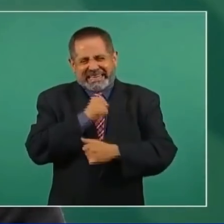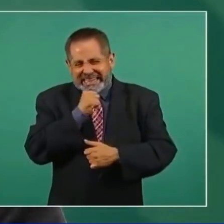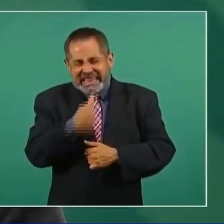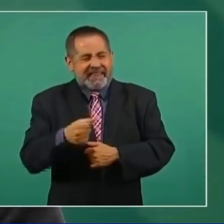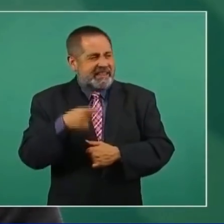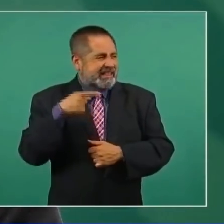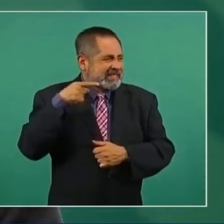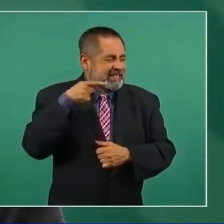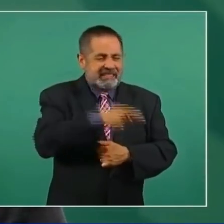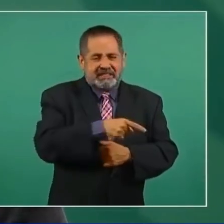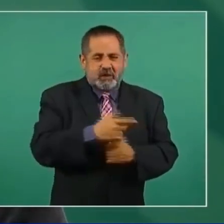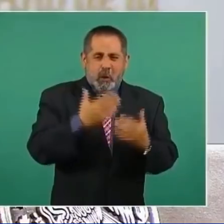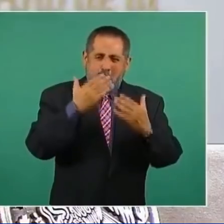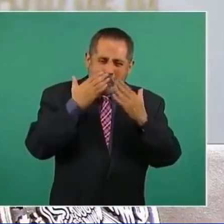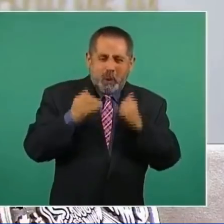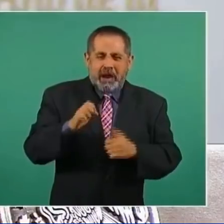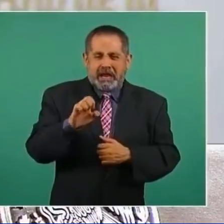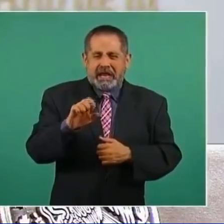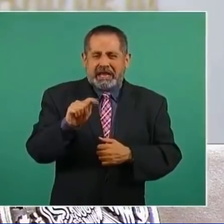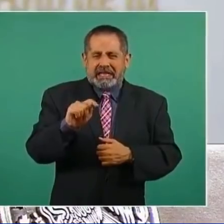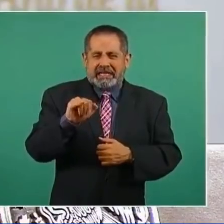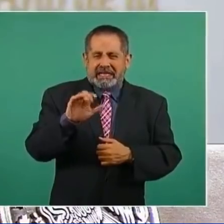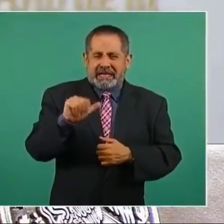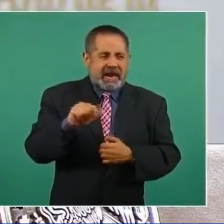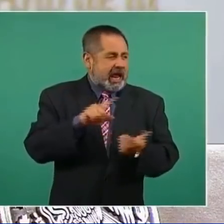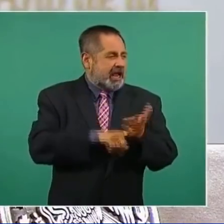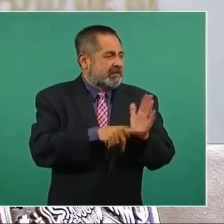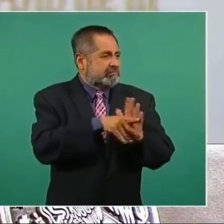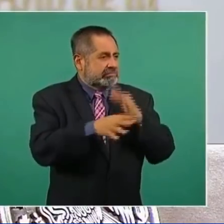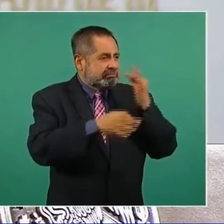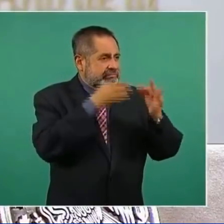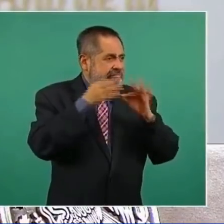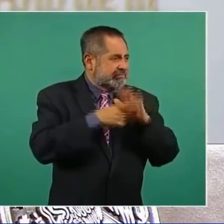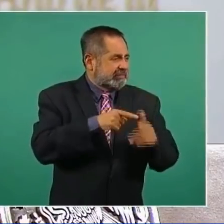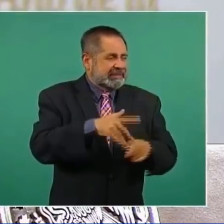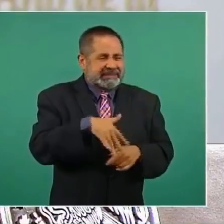la falta de ética de los medios